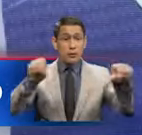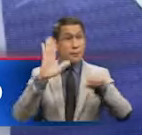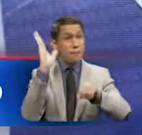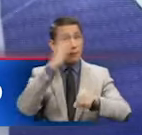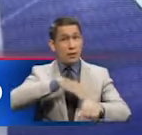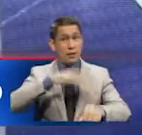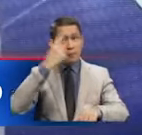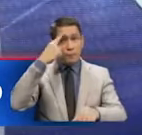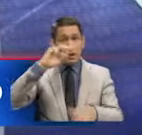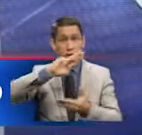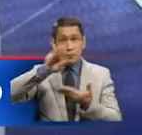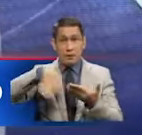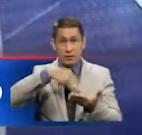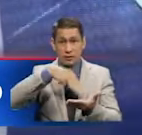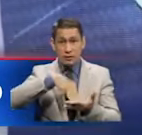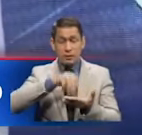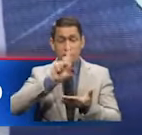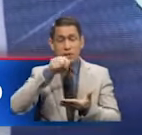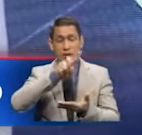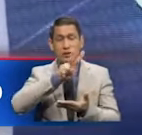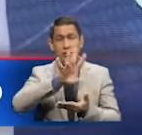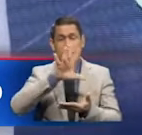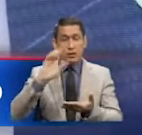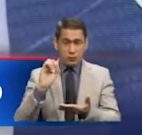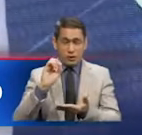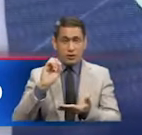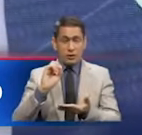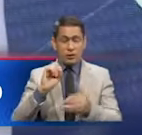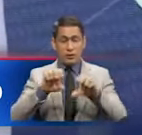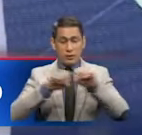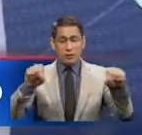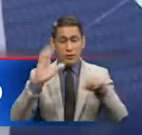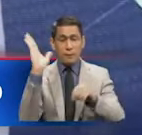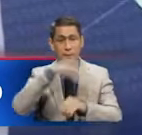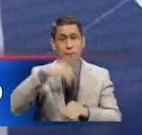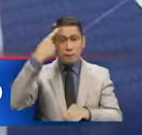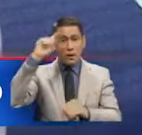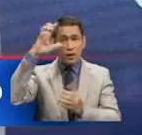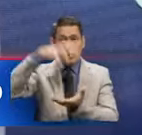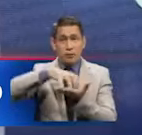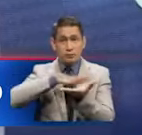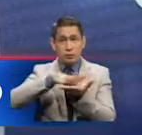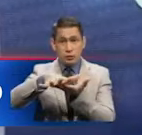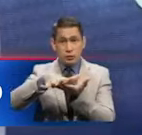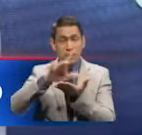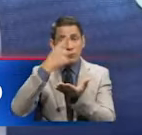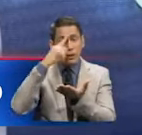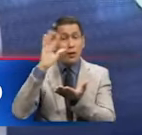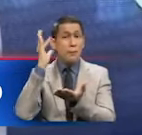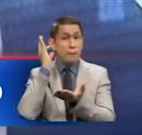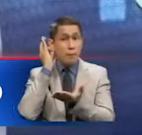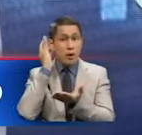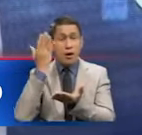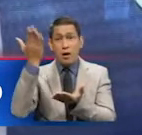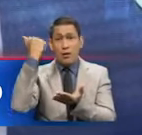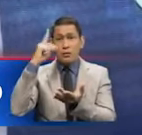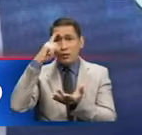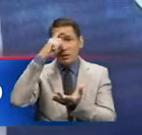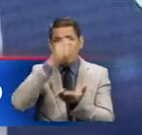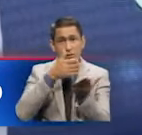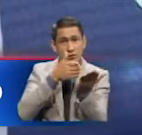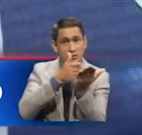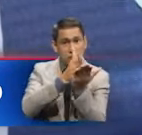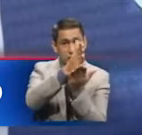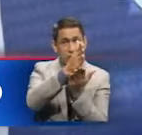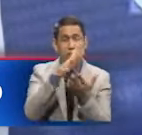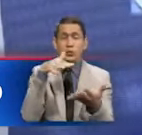para Manabí y 1.250 becas para Los Ríos, muchas de ellas para mujeres que no han tenido la oportunidad de salir